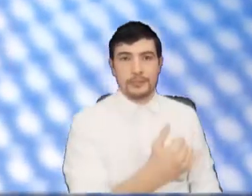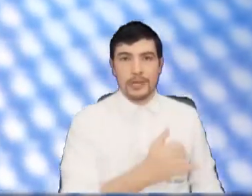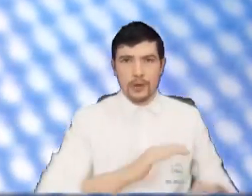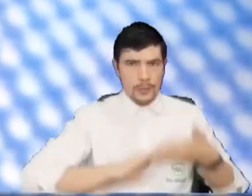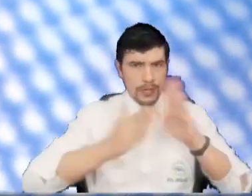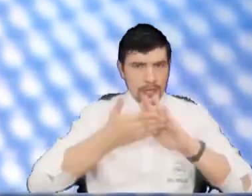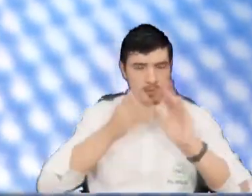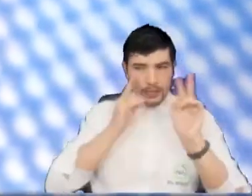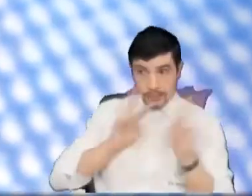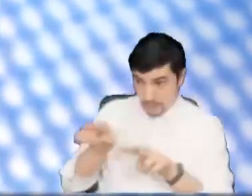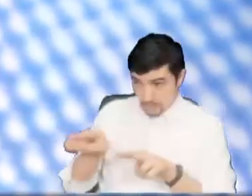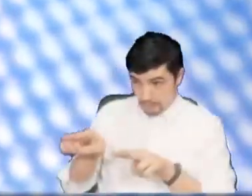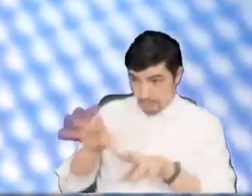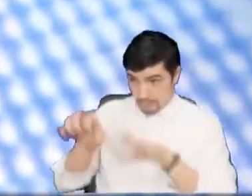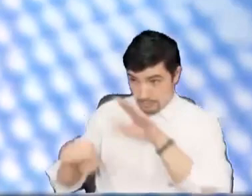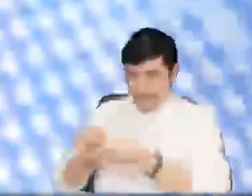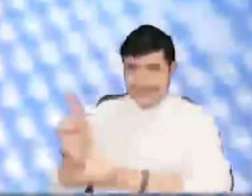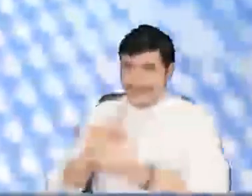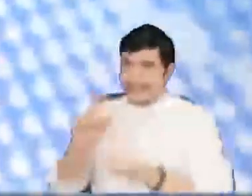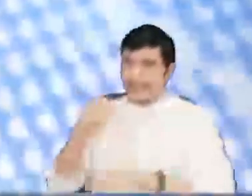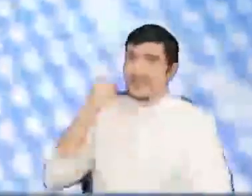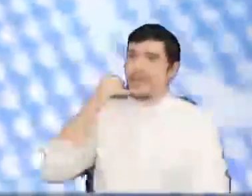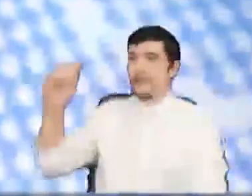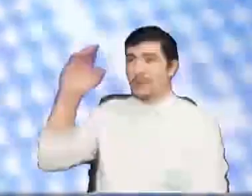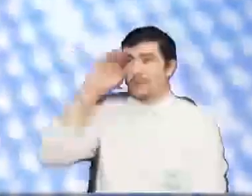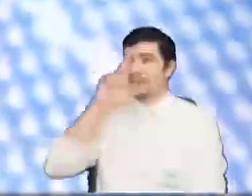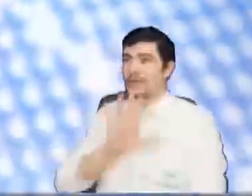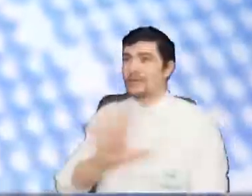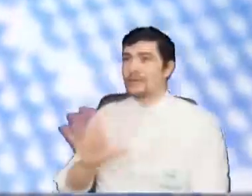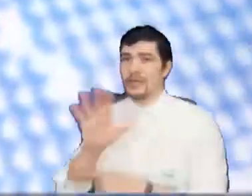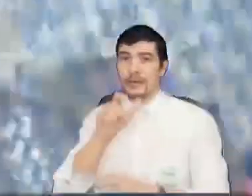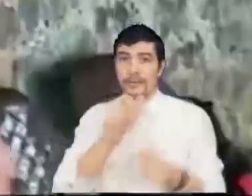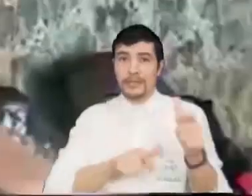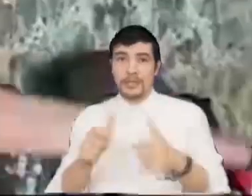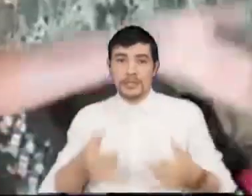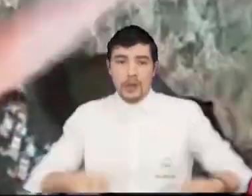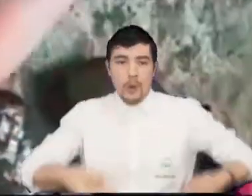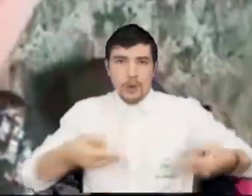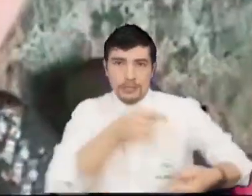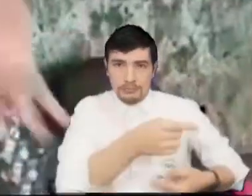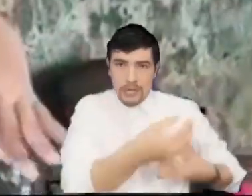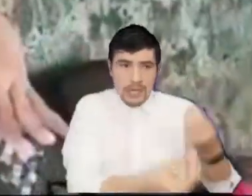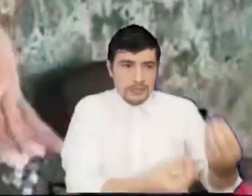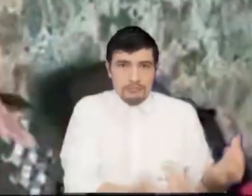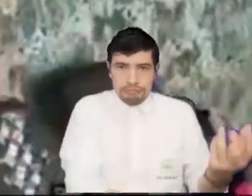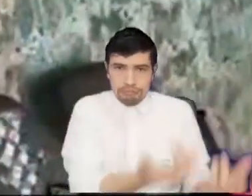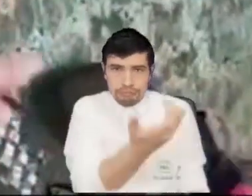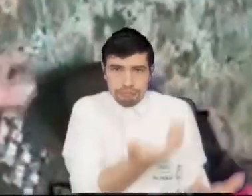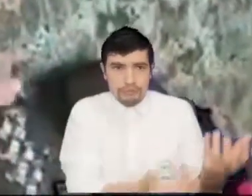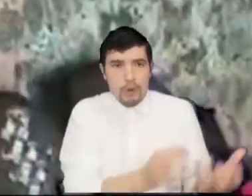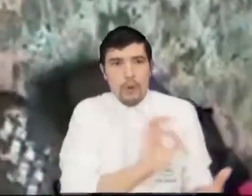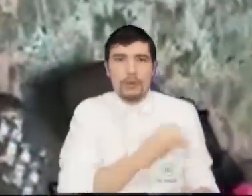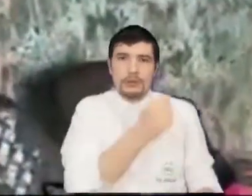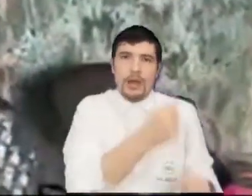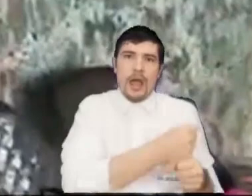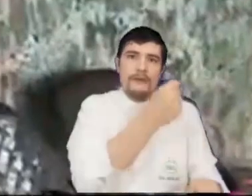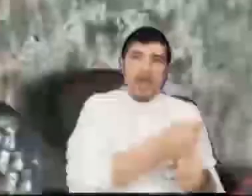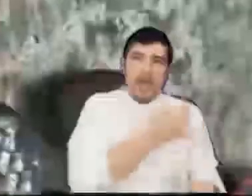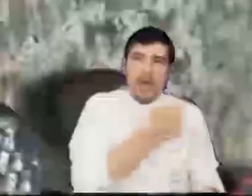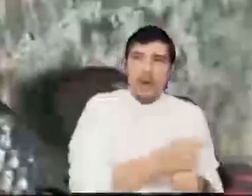del terreno. Ya llegaron con olla a hacer sancocho, a hacer trabajo y a pasarse pues al conjunto a hacer sus